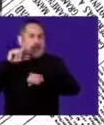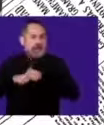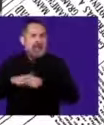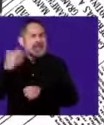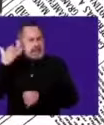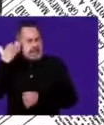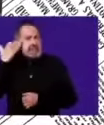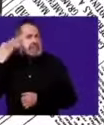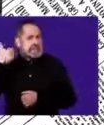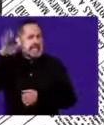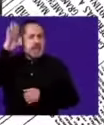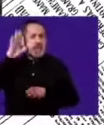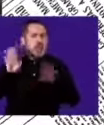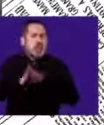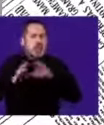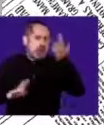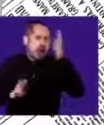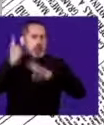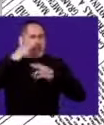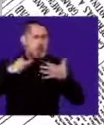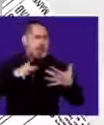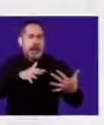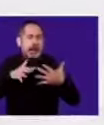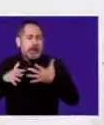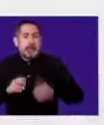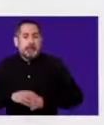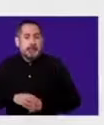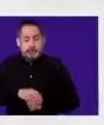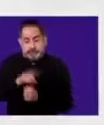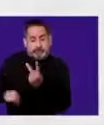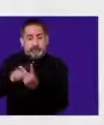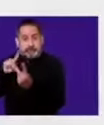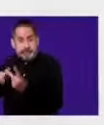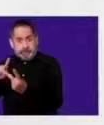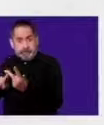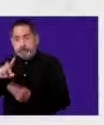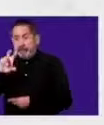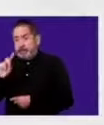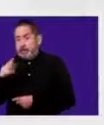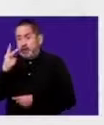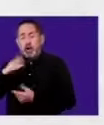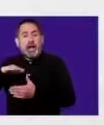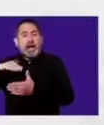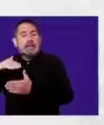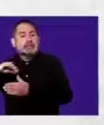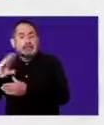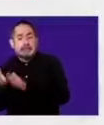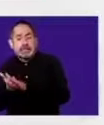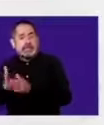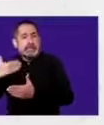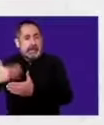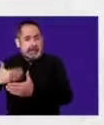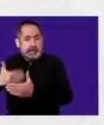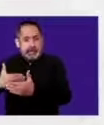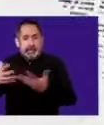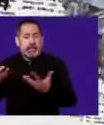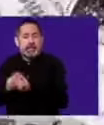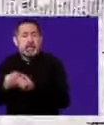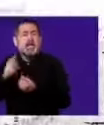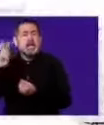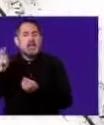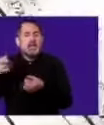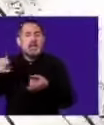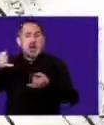los tribunales federales durante la lucha armada revolucionaria. La segunda contiene 31 expedientes que ilustran